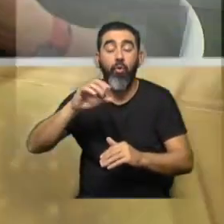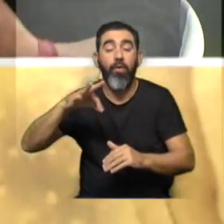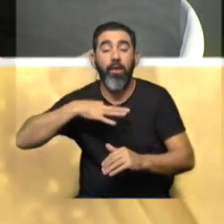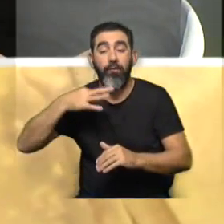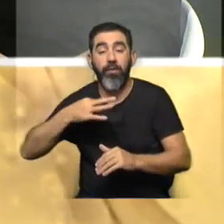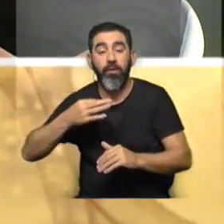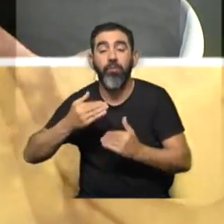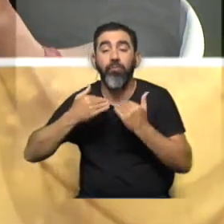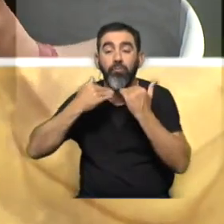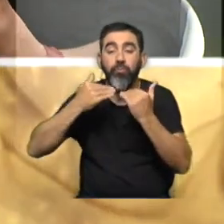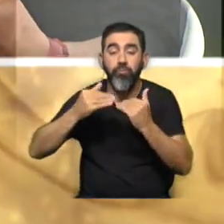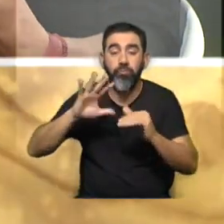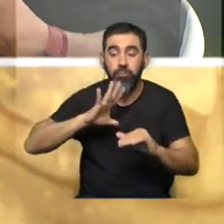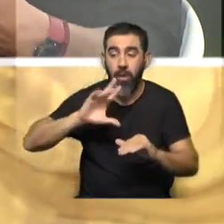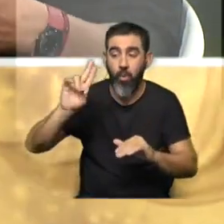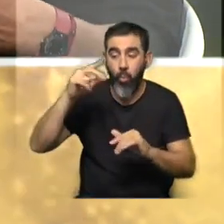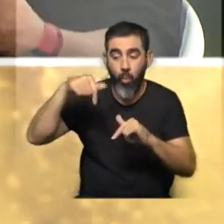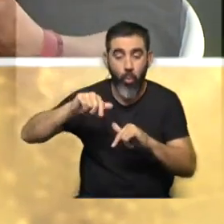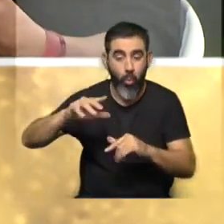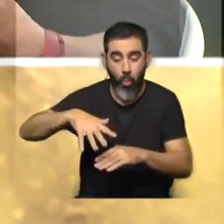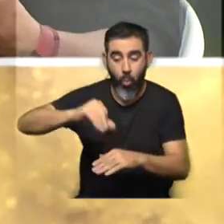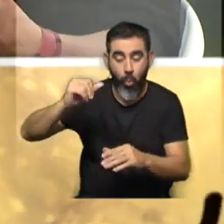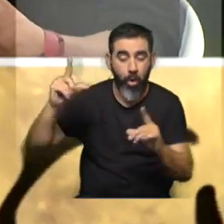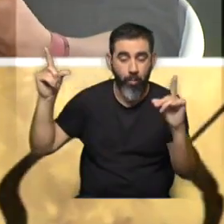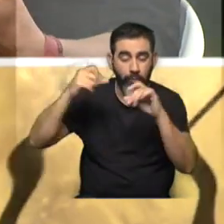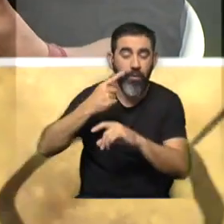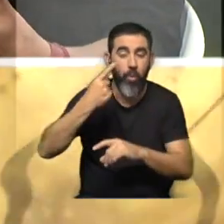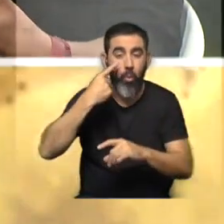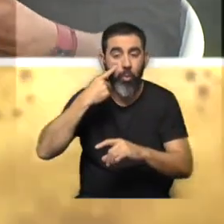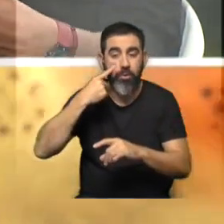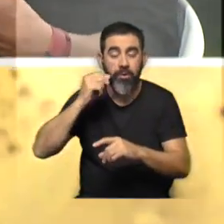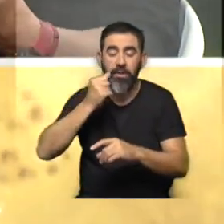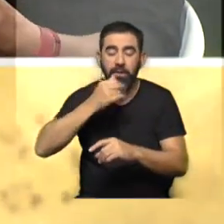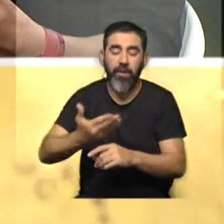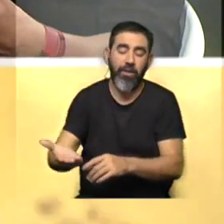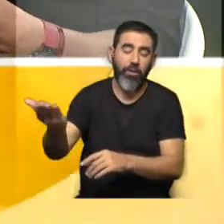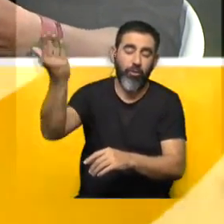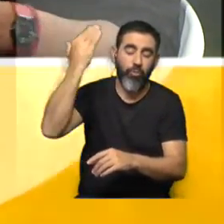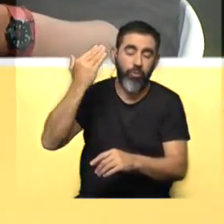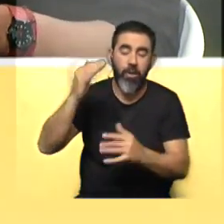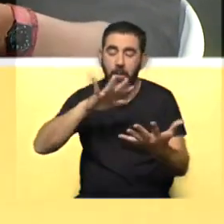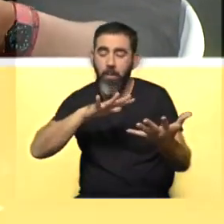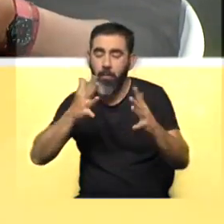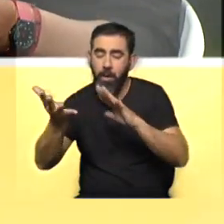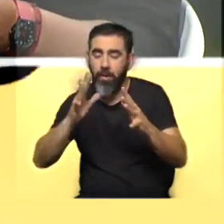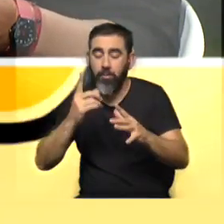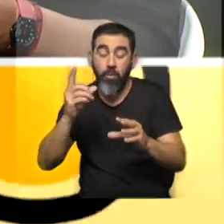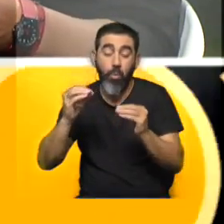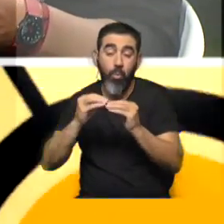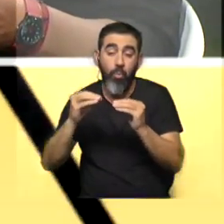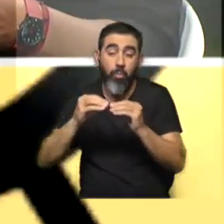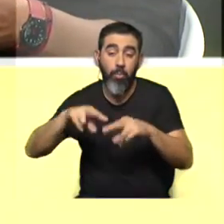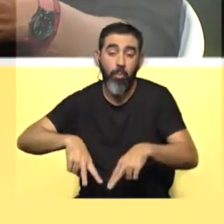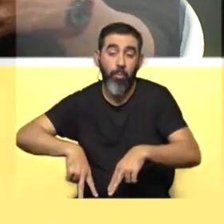se han excavado conos en Uruguay a la fecha, por lo cual es difícil conocer su cronología. Hay una aproximación de una colega a través del estudio de